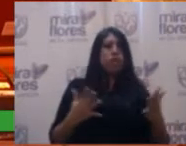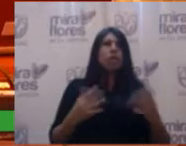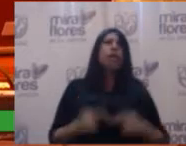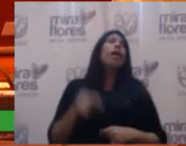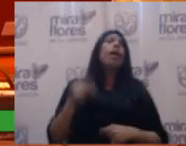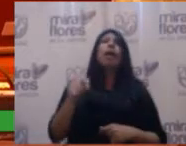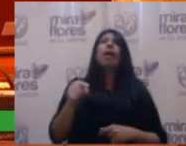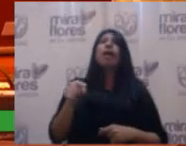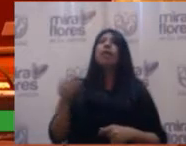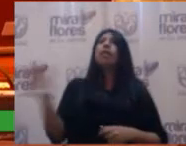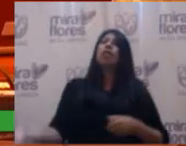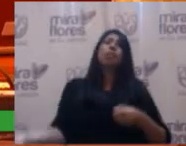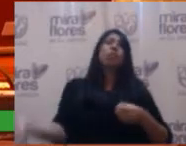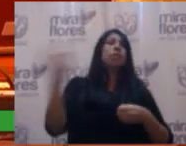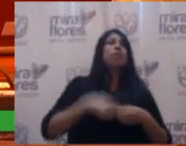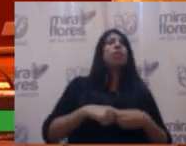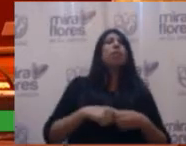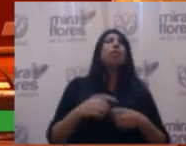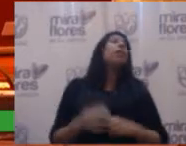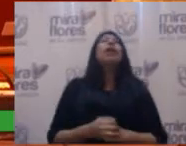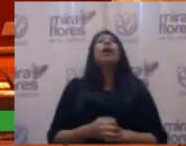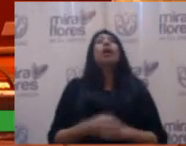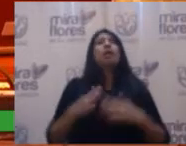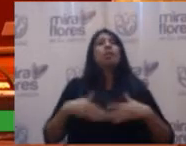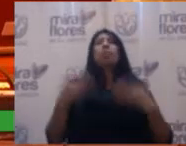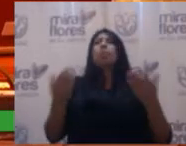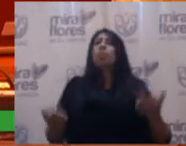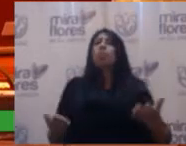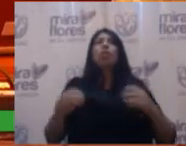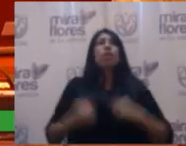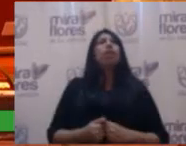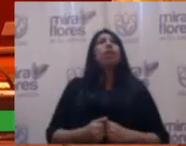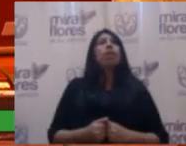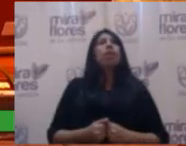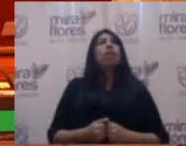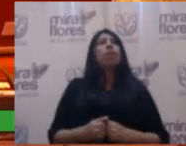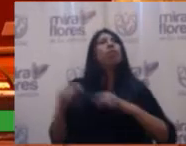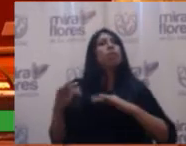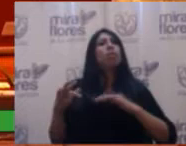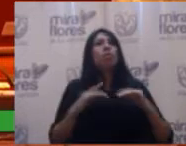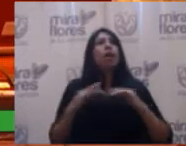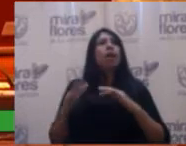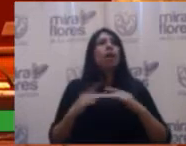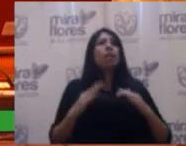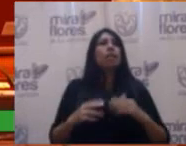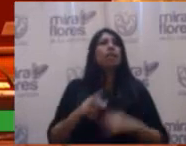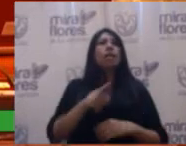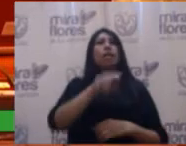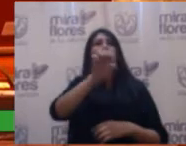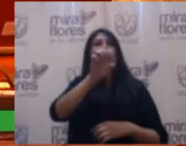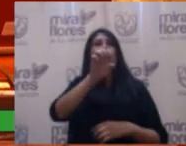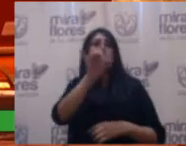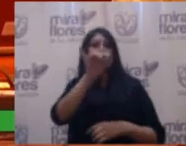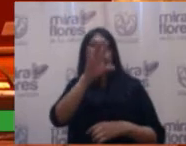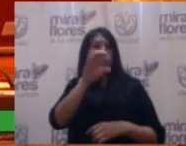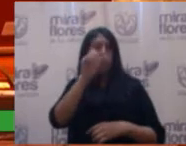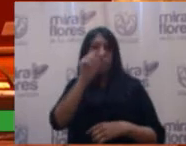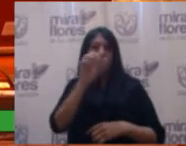llamado como parte de la reserva a luchar en el reducto número 2 o los reductos que se